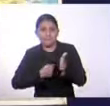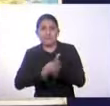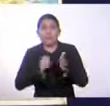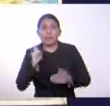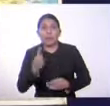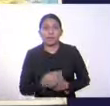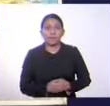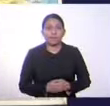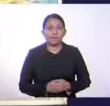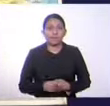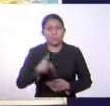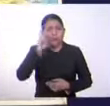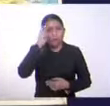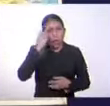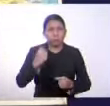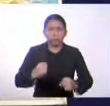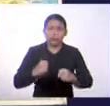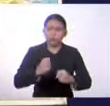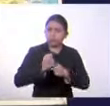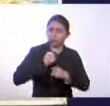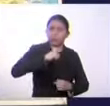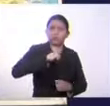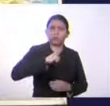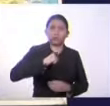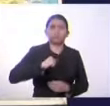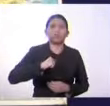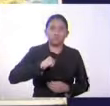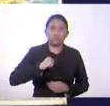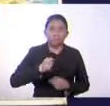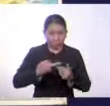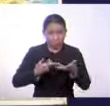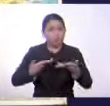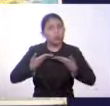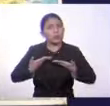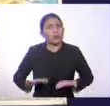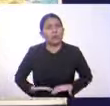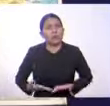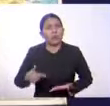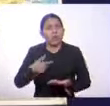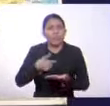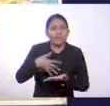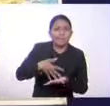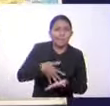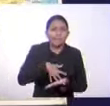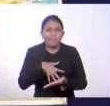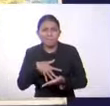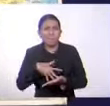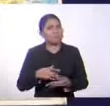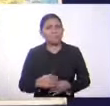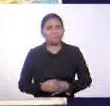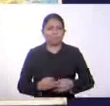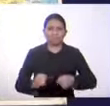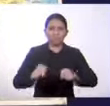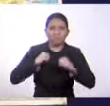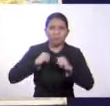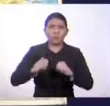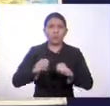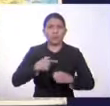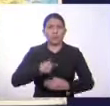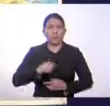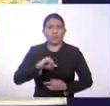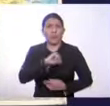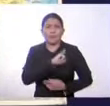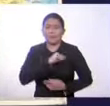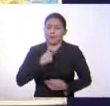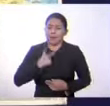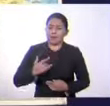de empoderamiento. Es decir, a través de los derechos humanos te realizas, a través de los derechos humanos te dignificas y